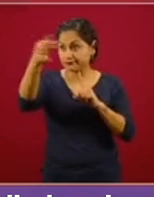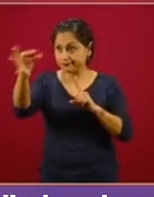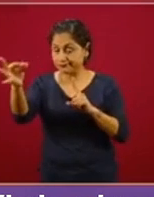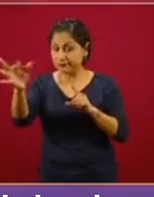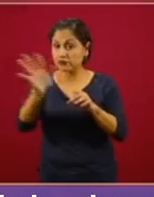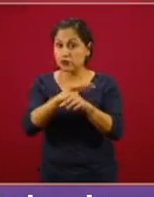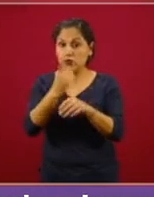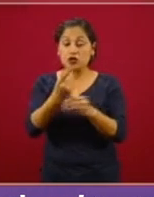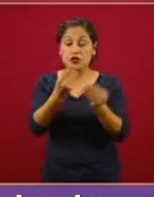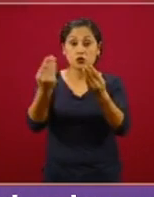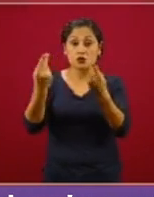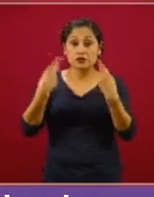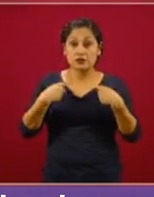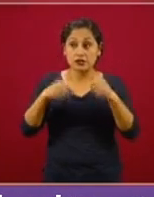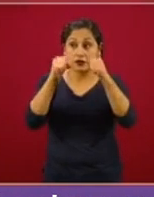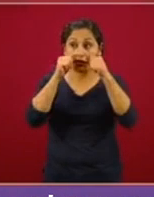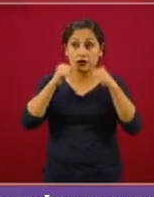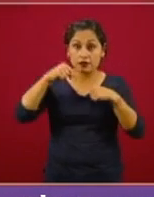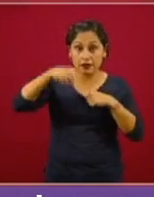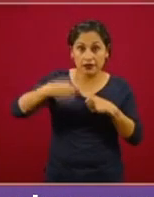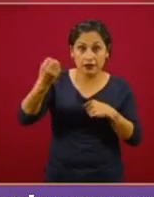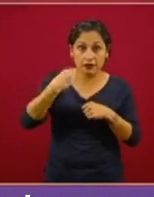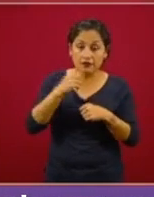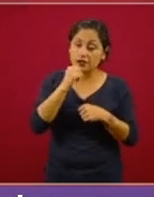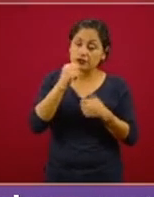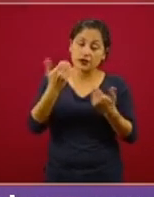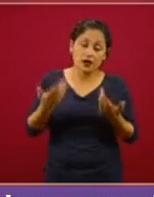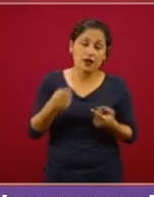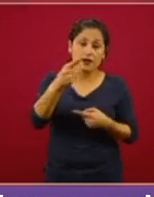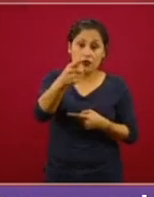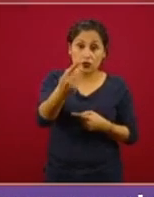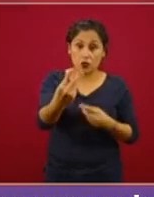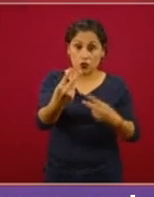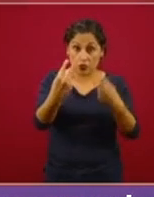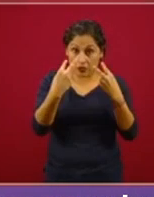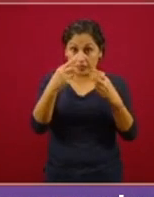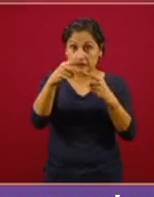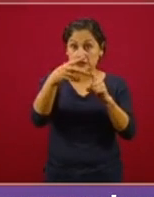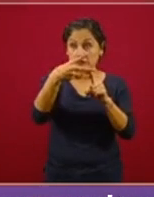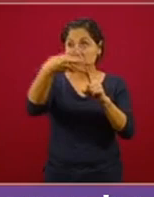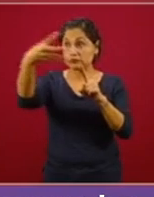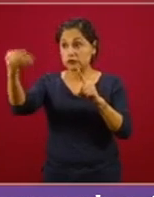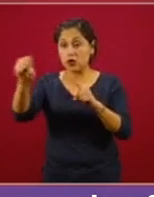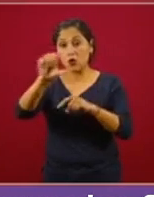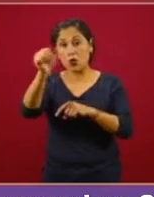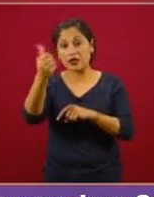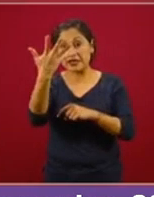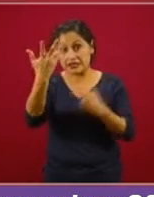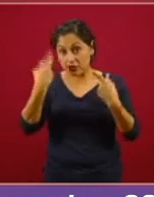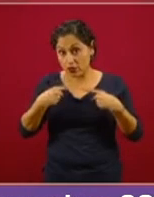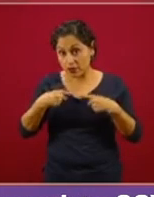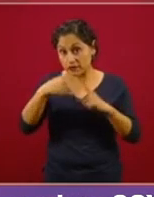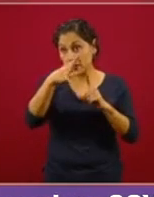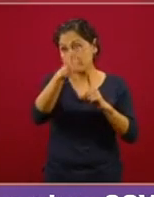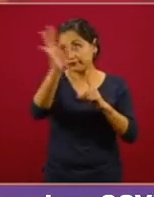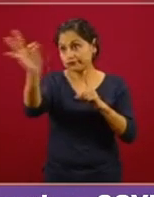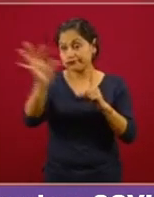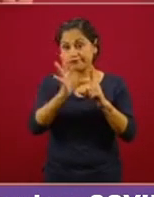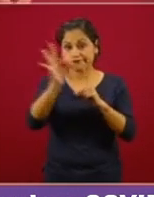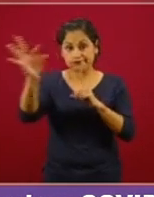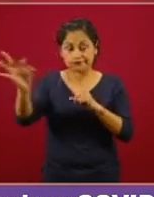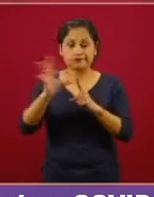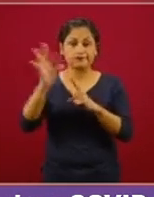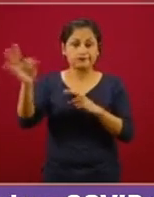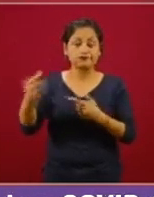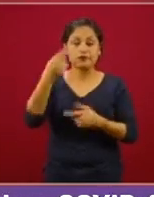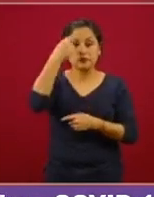esta sesión y no todo el mundo se entera de manera directa. Afortunadamente hay comunicadoras y comunicadores responsables como ustedes que nos ayudan a